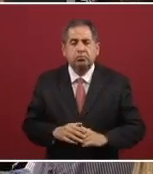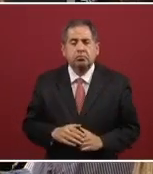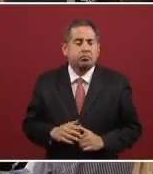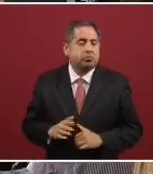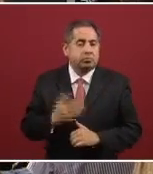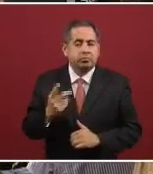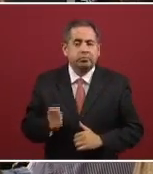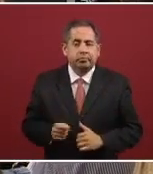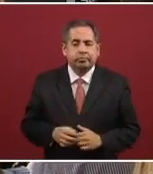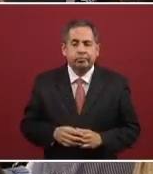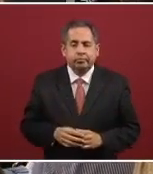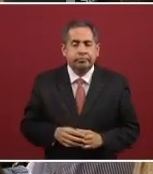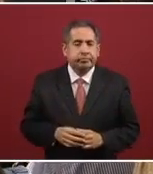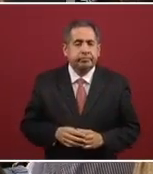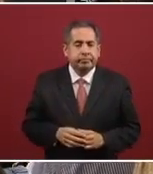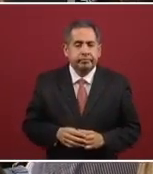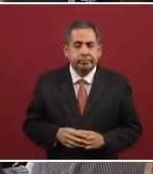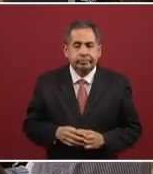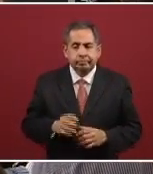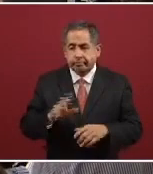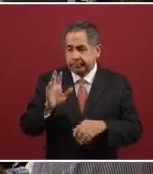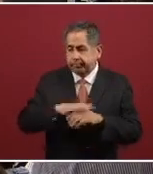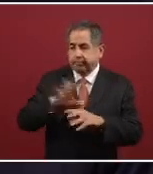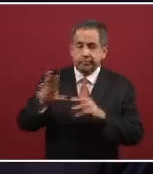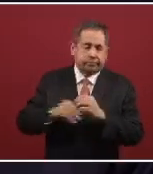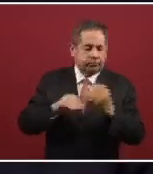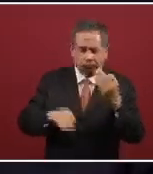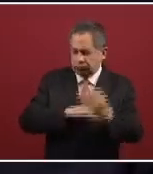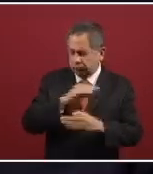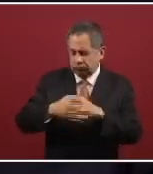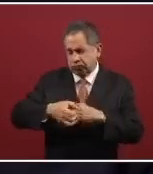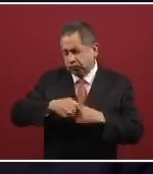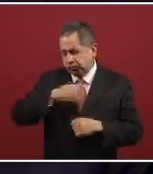porque ahora se incluye a todos,